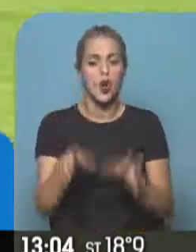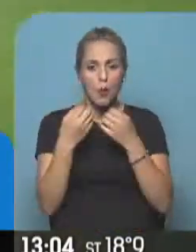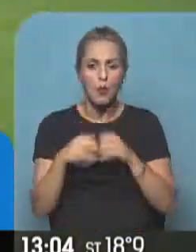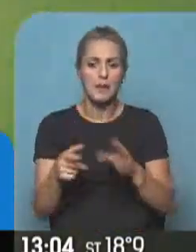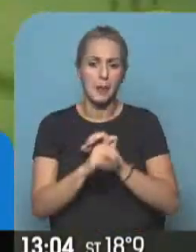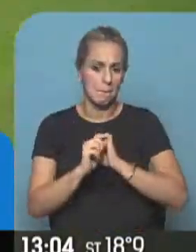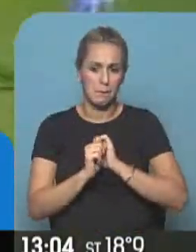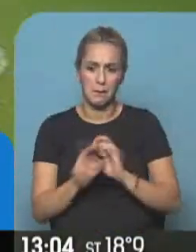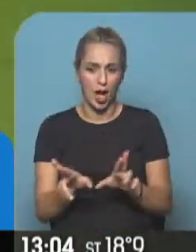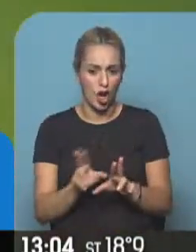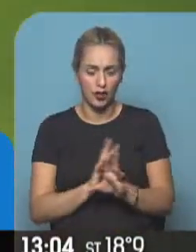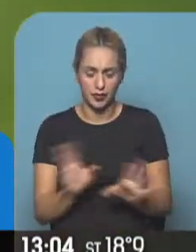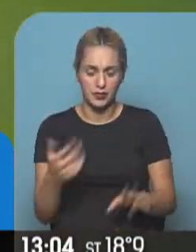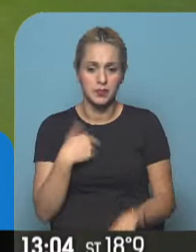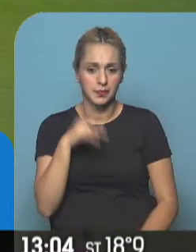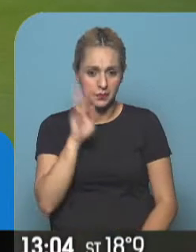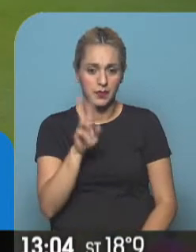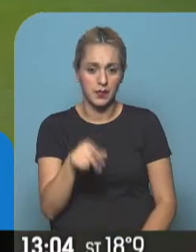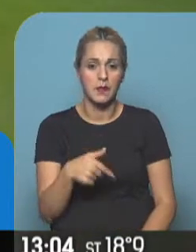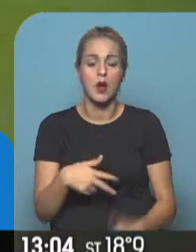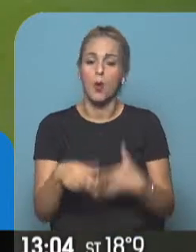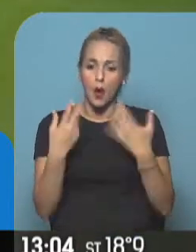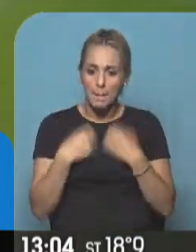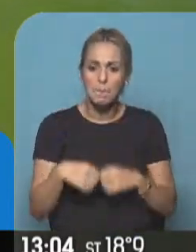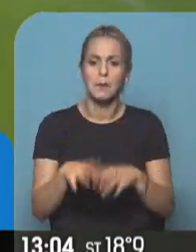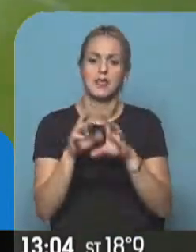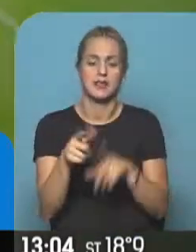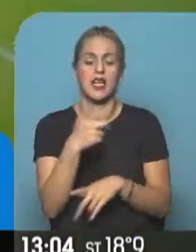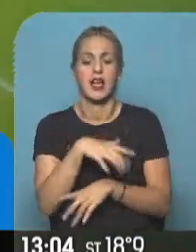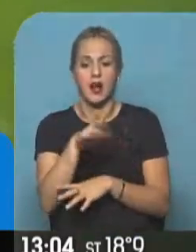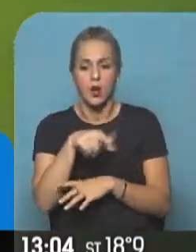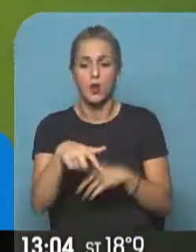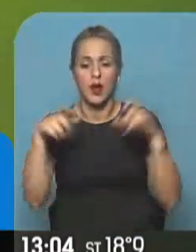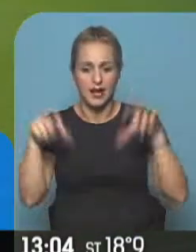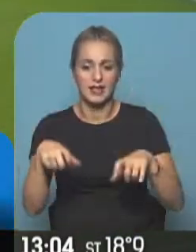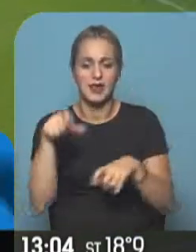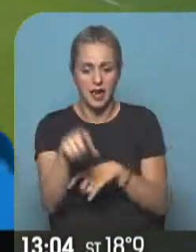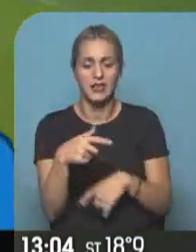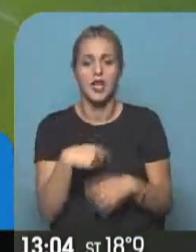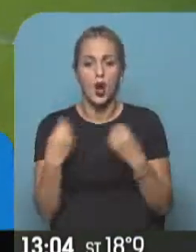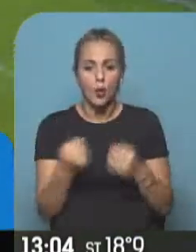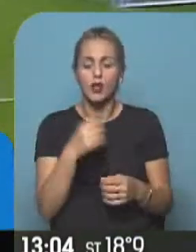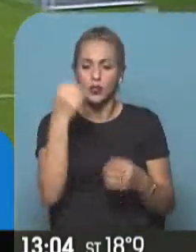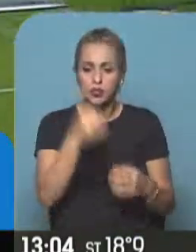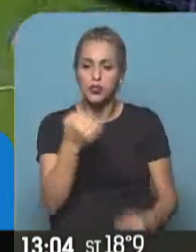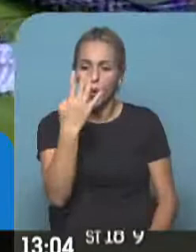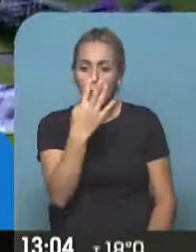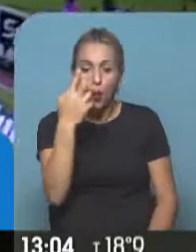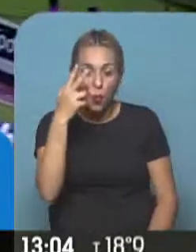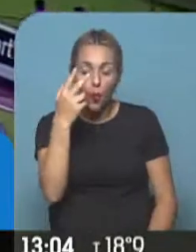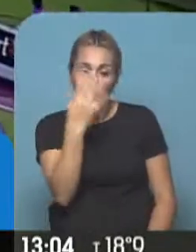peor manera. Todos los fantasmas comenzaron a sobrevolar el Estadio Olímpico Atahualpa cuando a los 40 segundos de